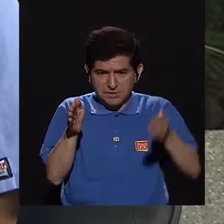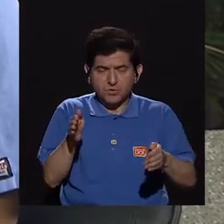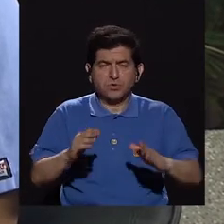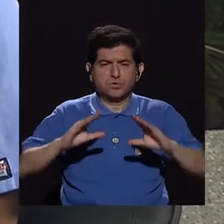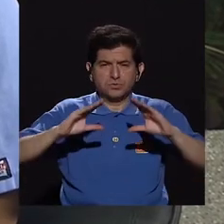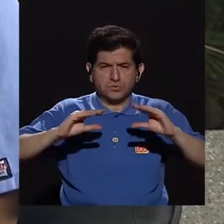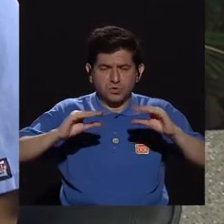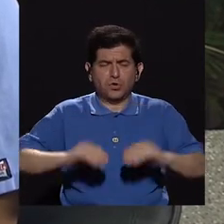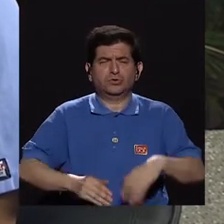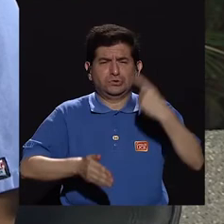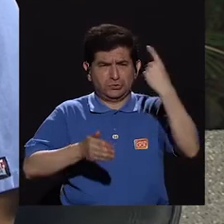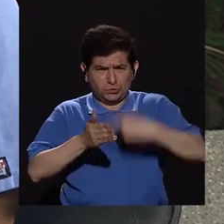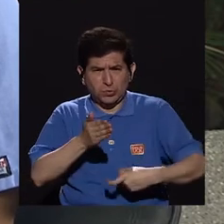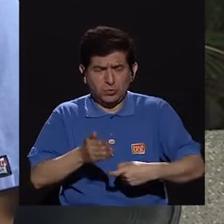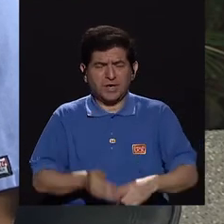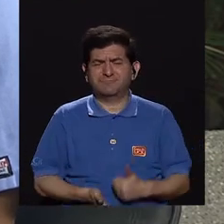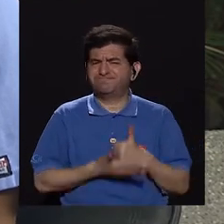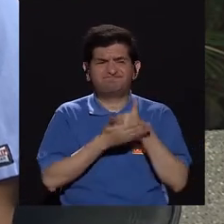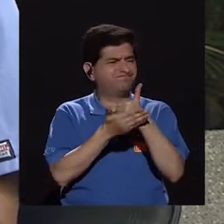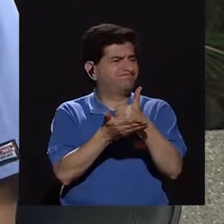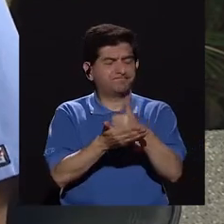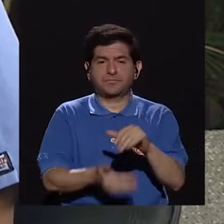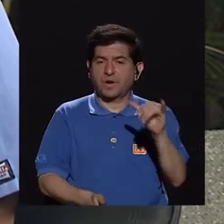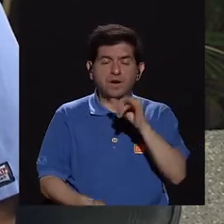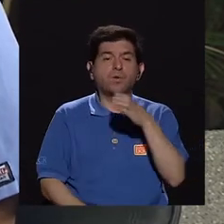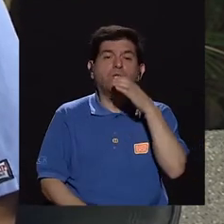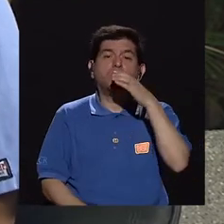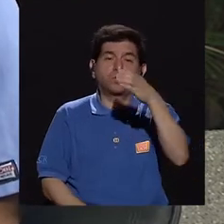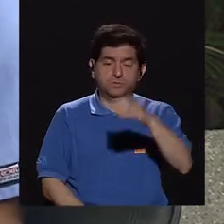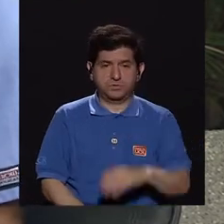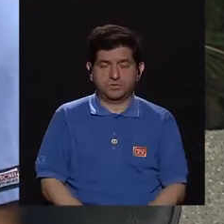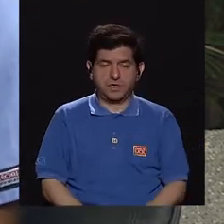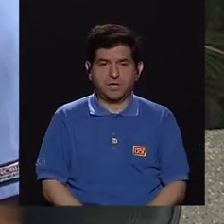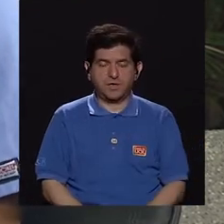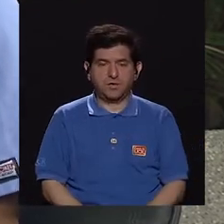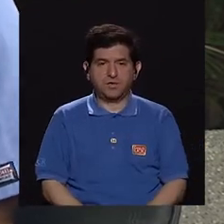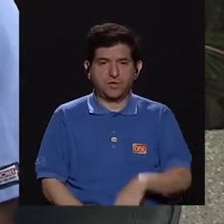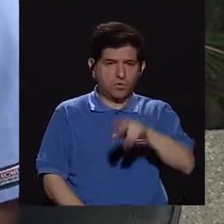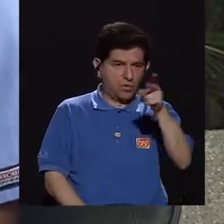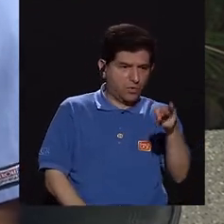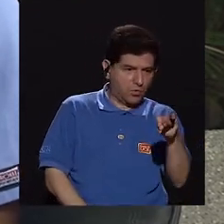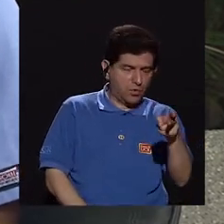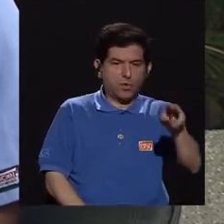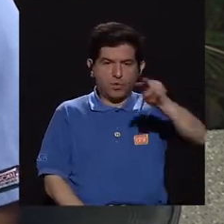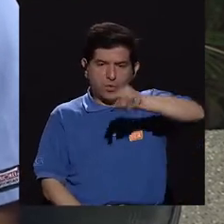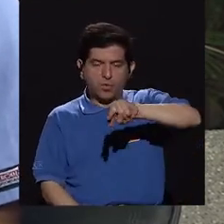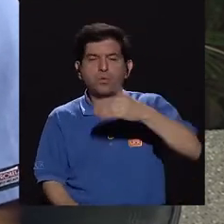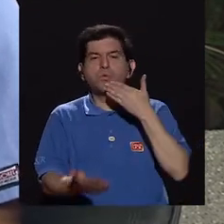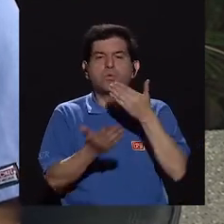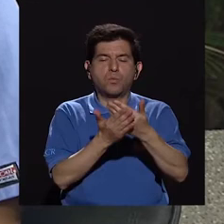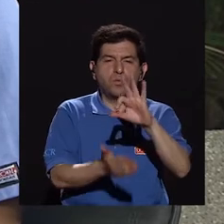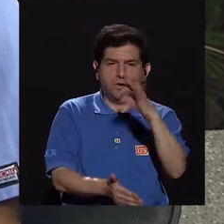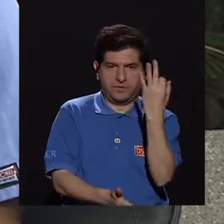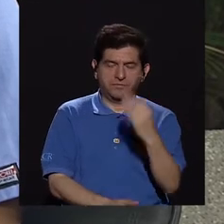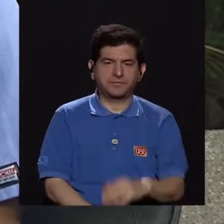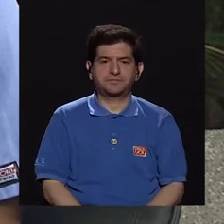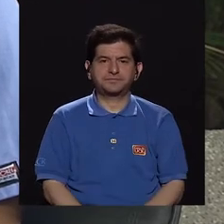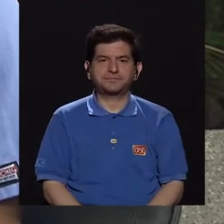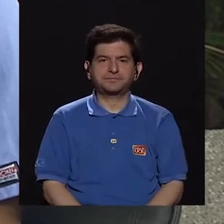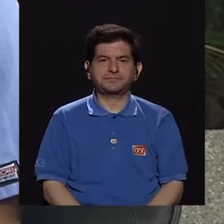sea excesivamente dura. Igual sigo con las recomendaciones de que medio lado es una buena